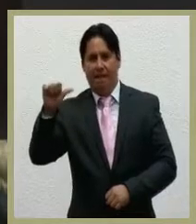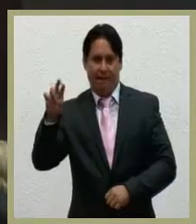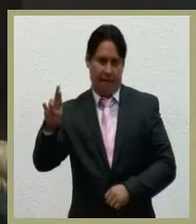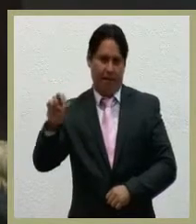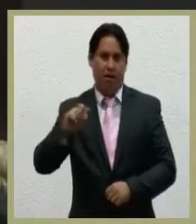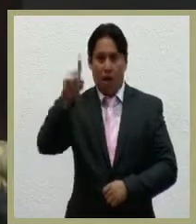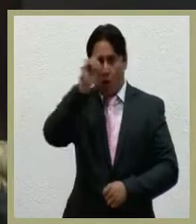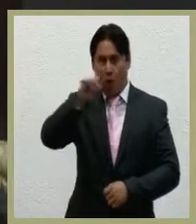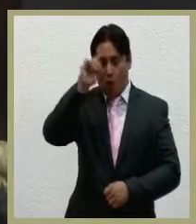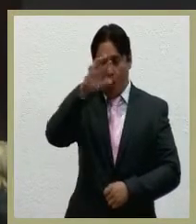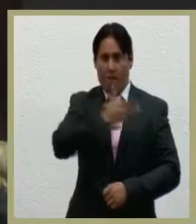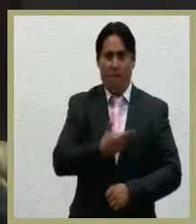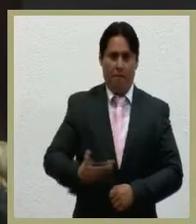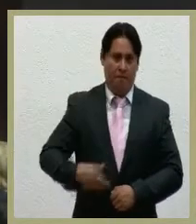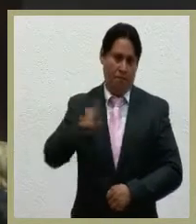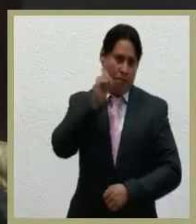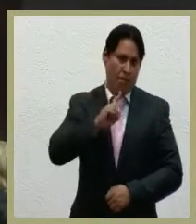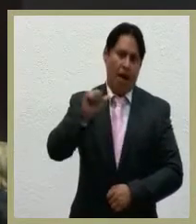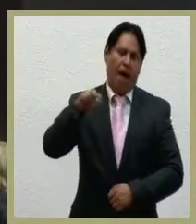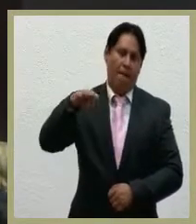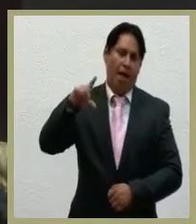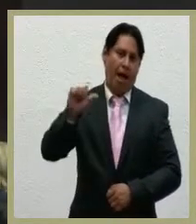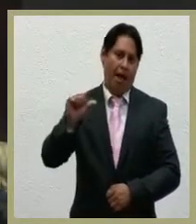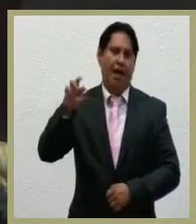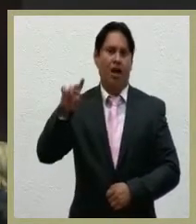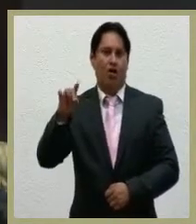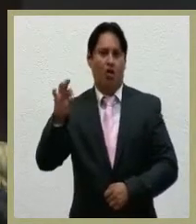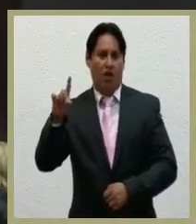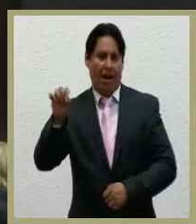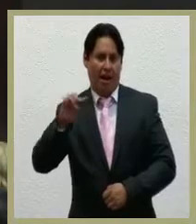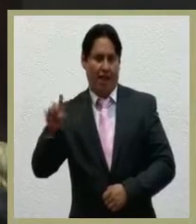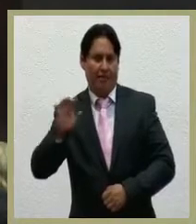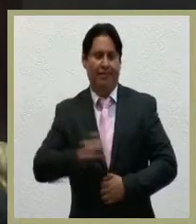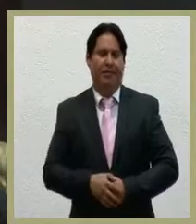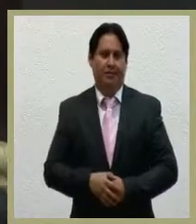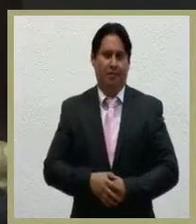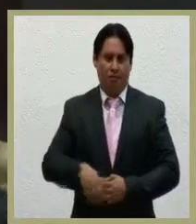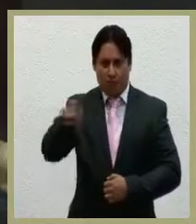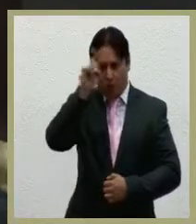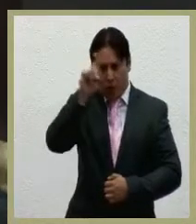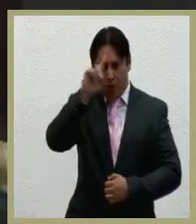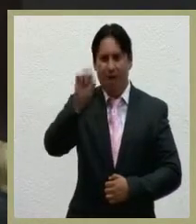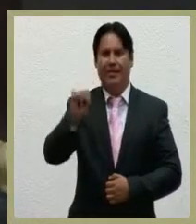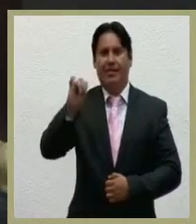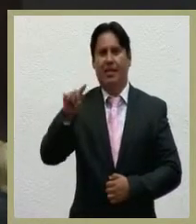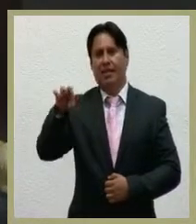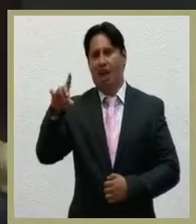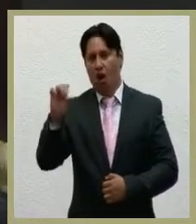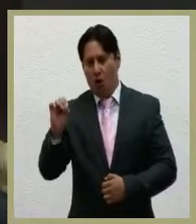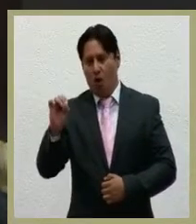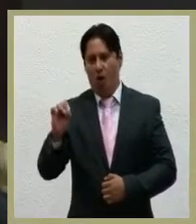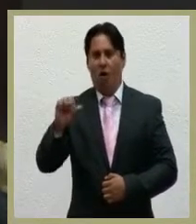Concejal presidenta Amalia Rodríguez Gómez. Concejal síndico